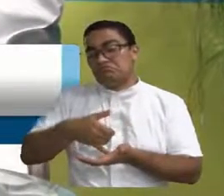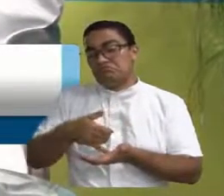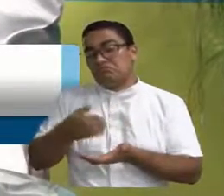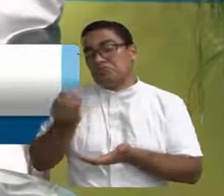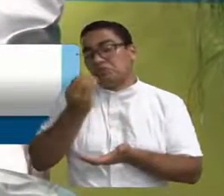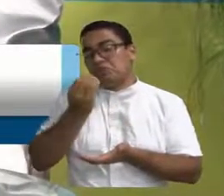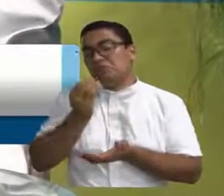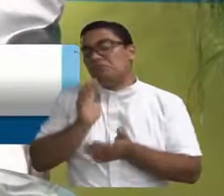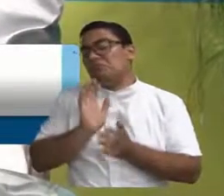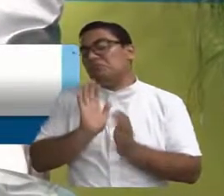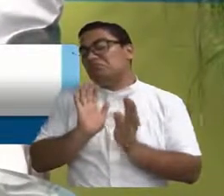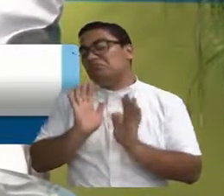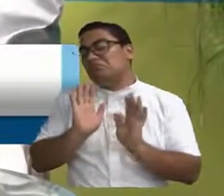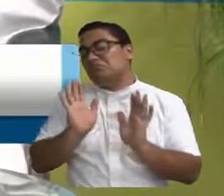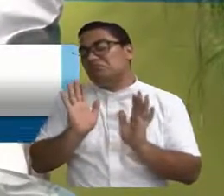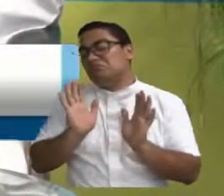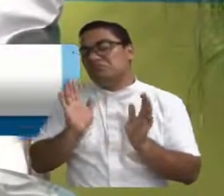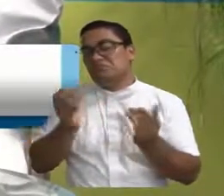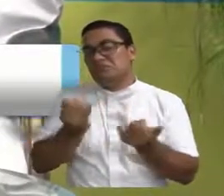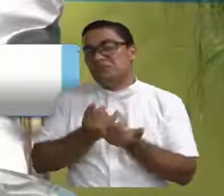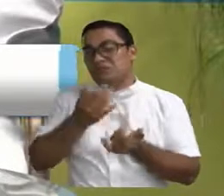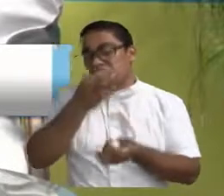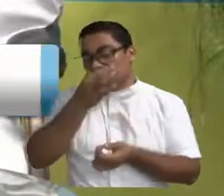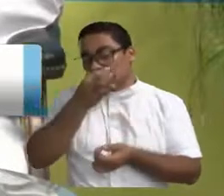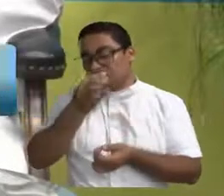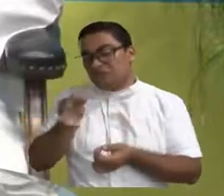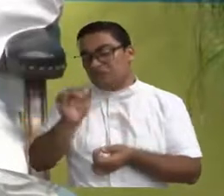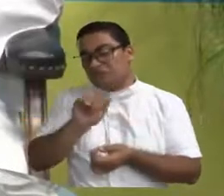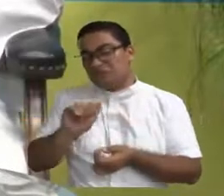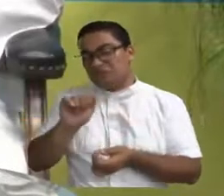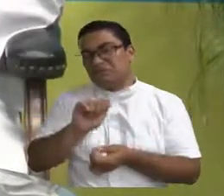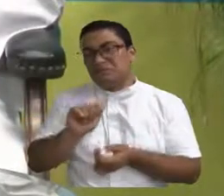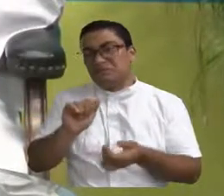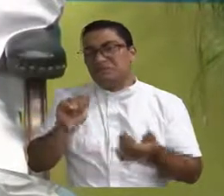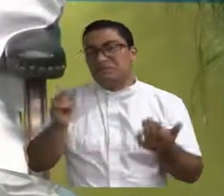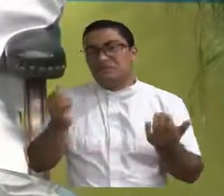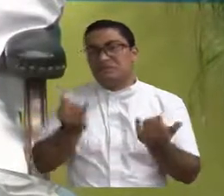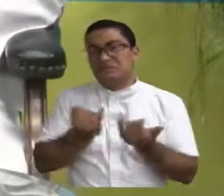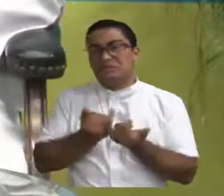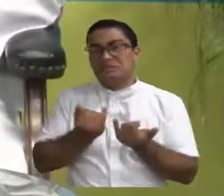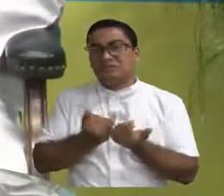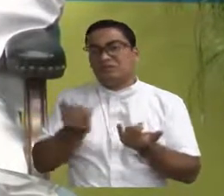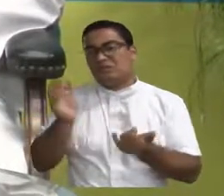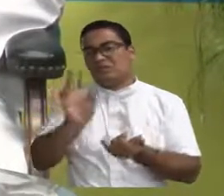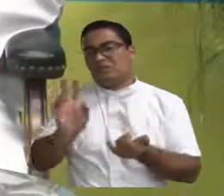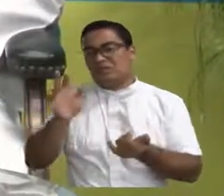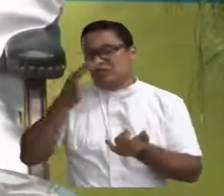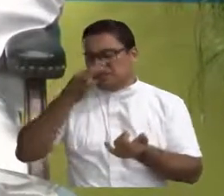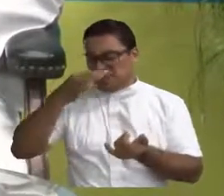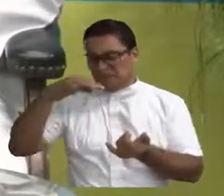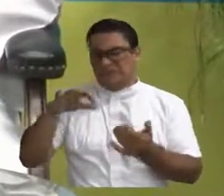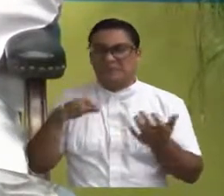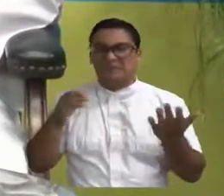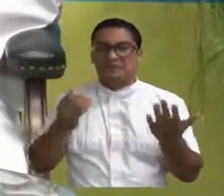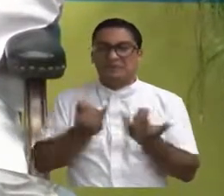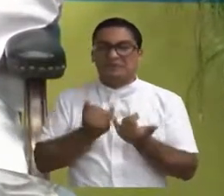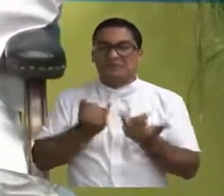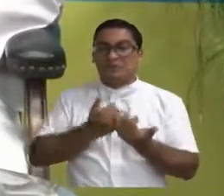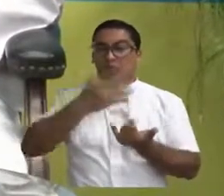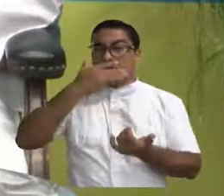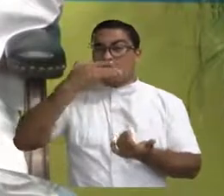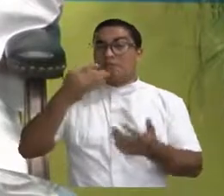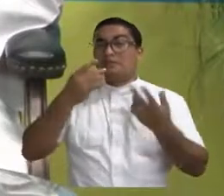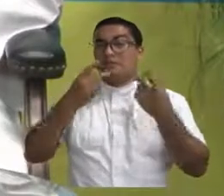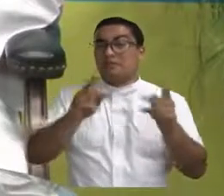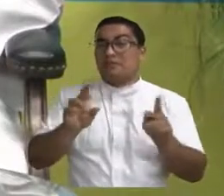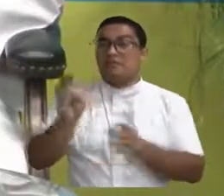mucha secreción de moco, inclusive moco amarillo que se transforma a moco verde. Existen diferentes etapas en cuanto a la coloración, pero ya la